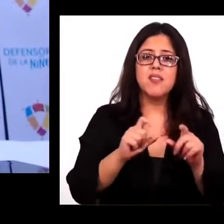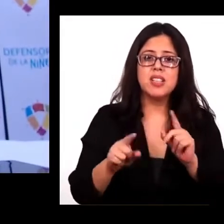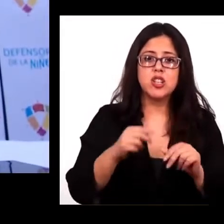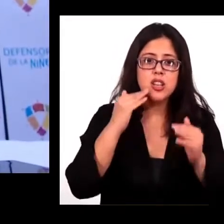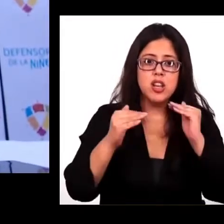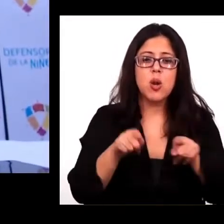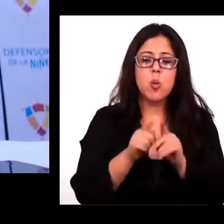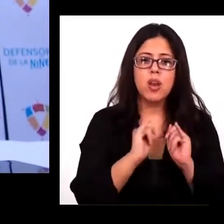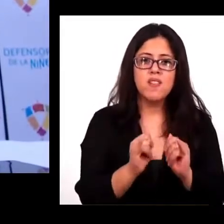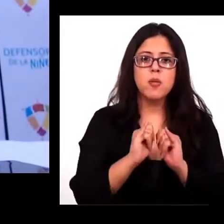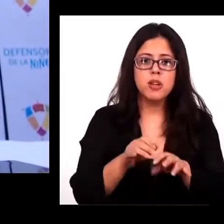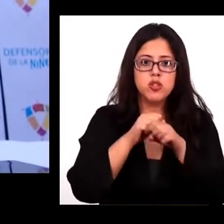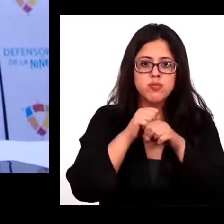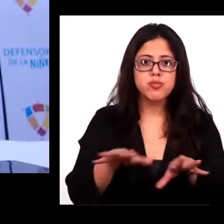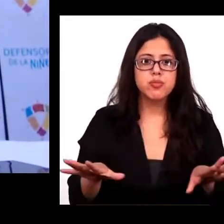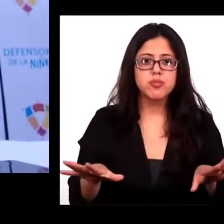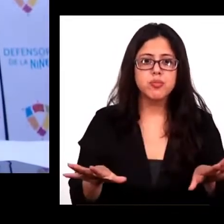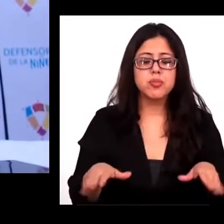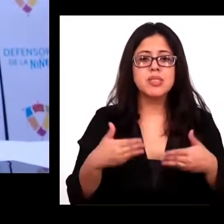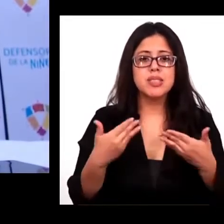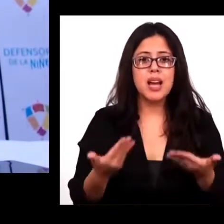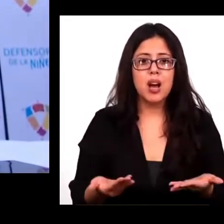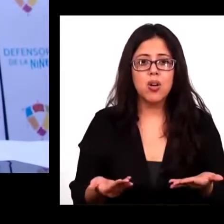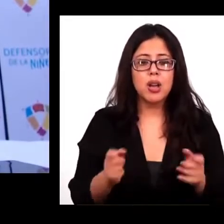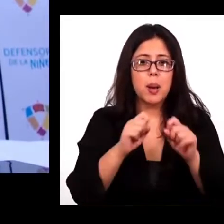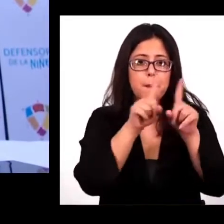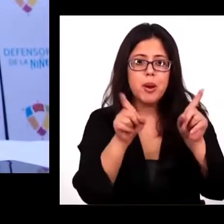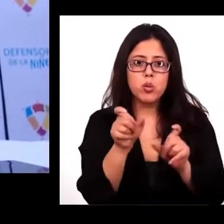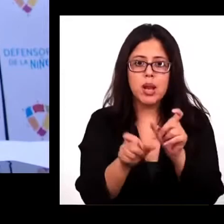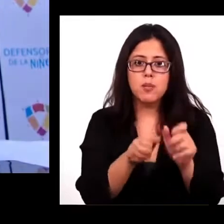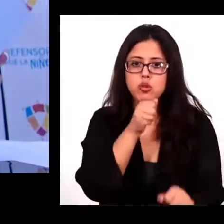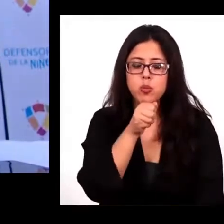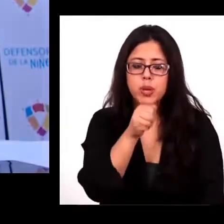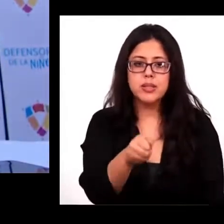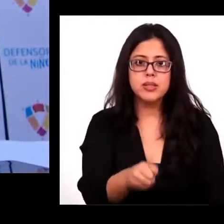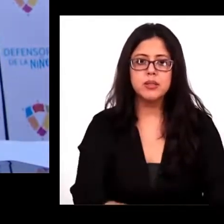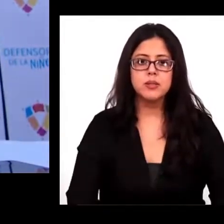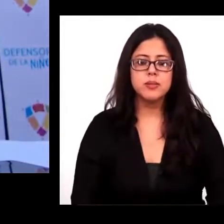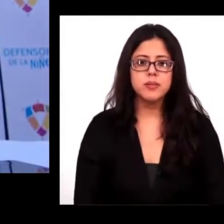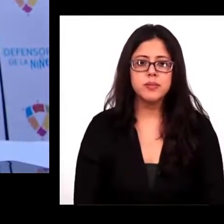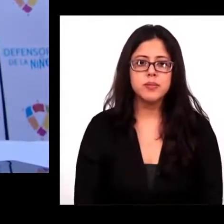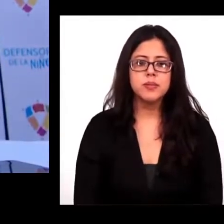aquí difundida. Ahora pasaremos a preguntas de la prensa.